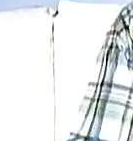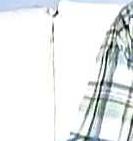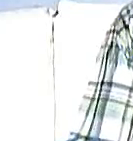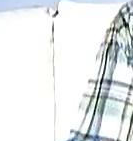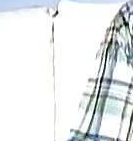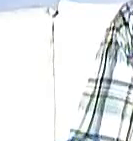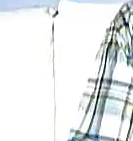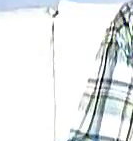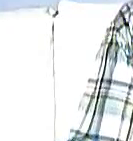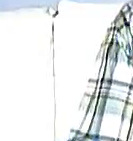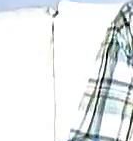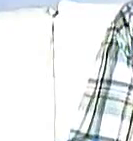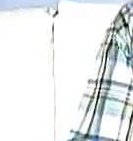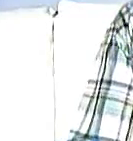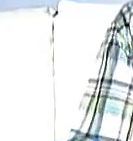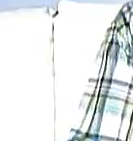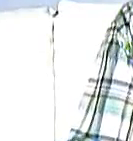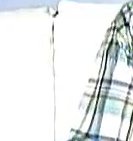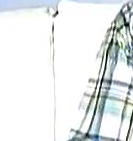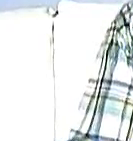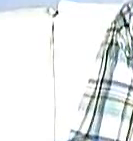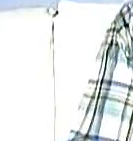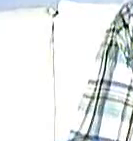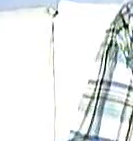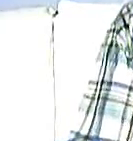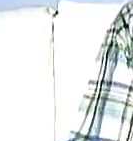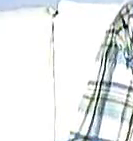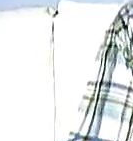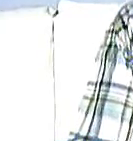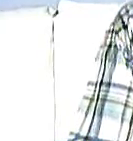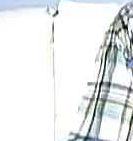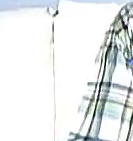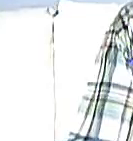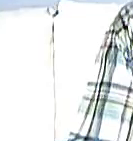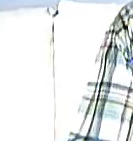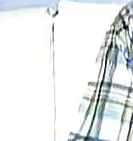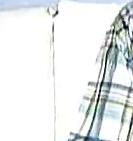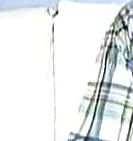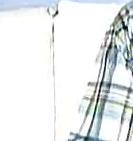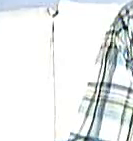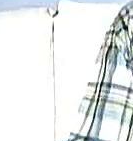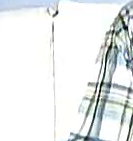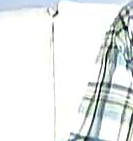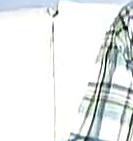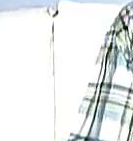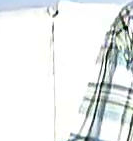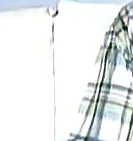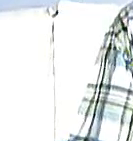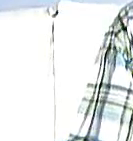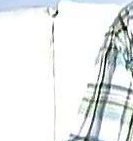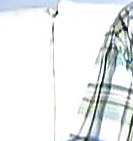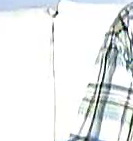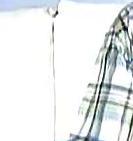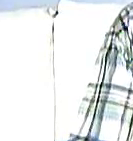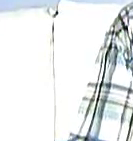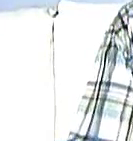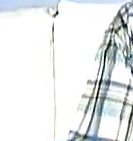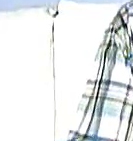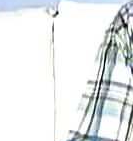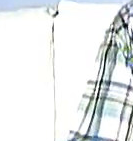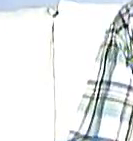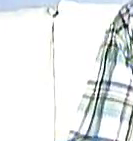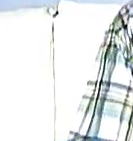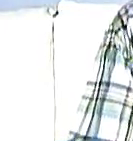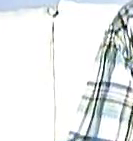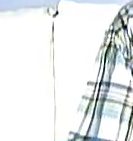camino. Y tenemos que mantenerla en perfectas condiciones y para ello, pues los tres tipos de alimentación de los cuales hablábamos ayer,